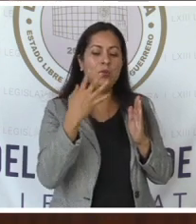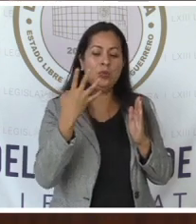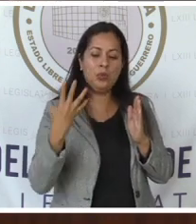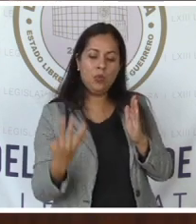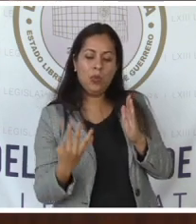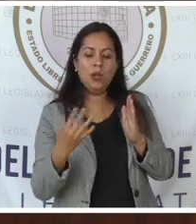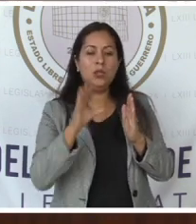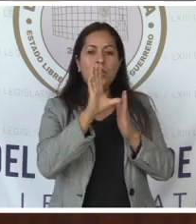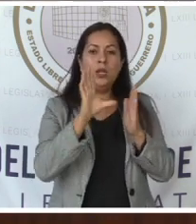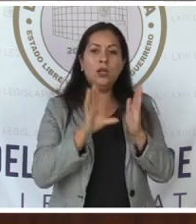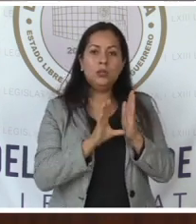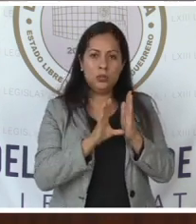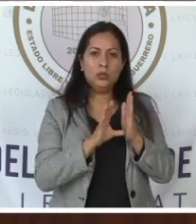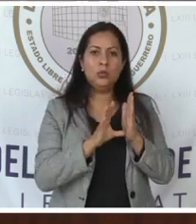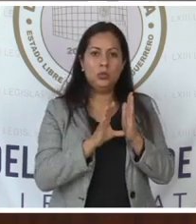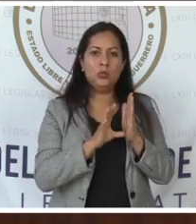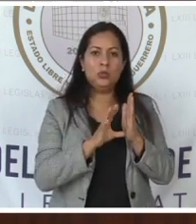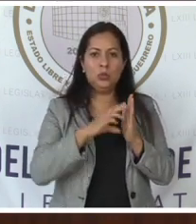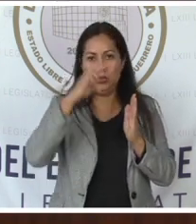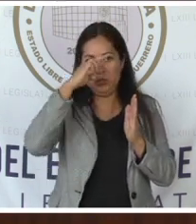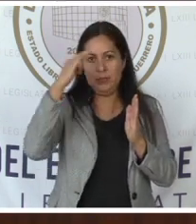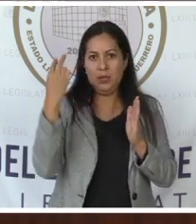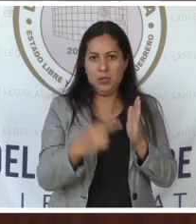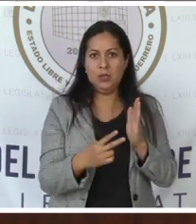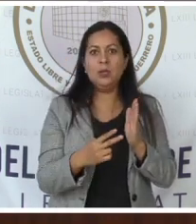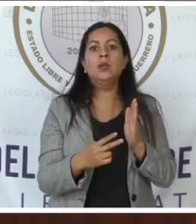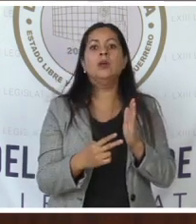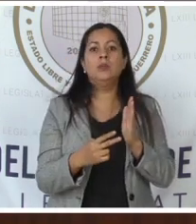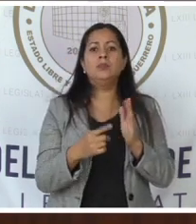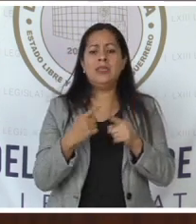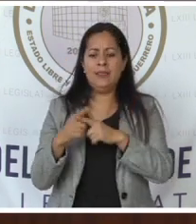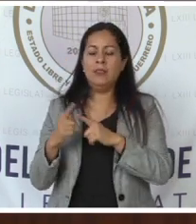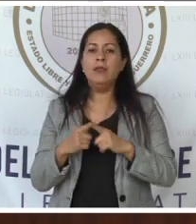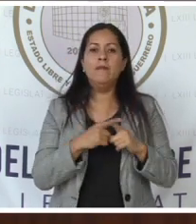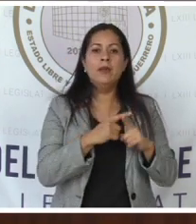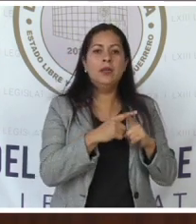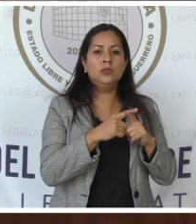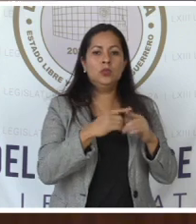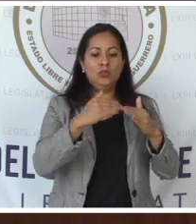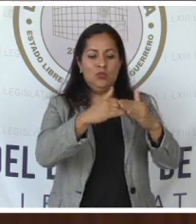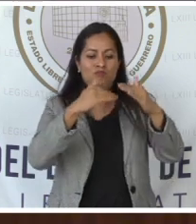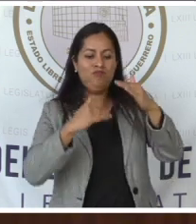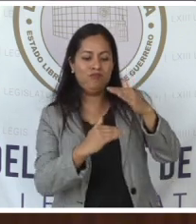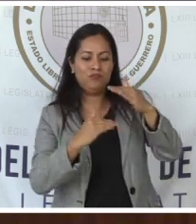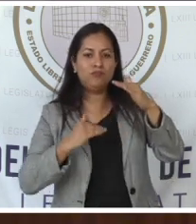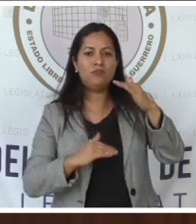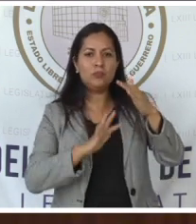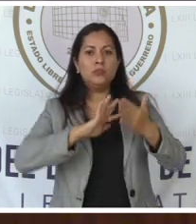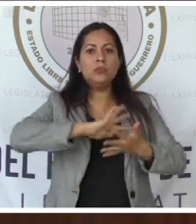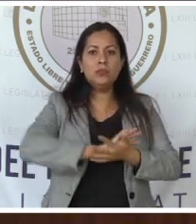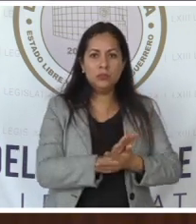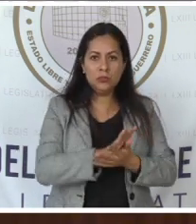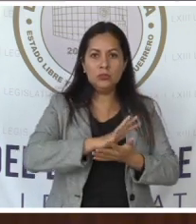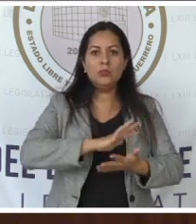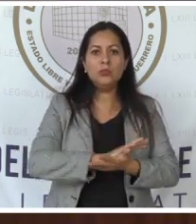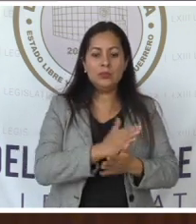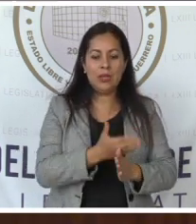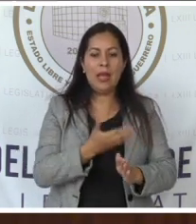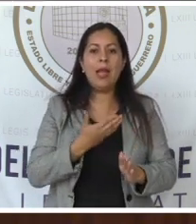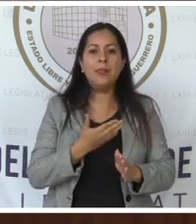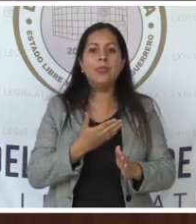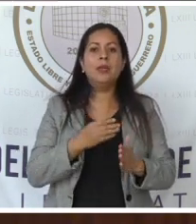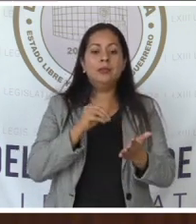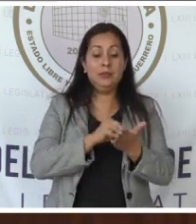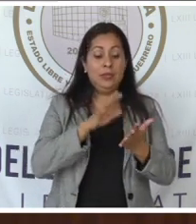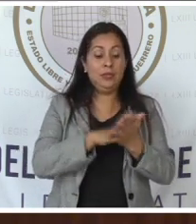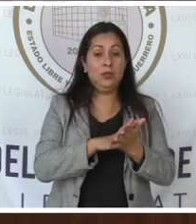la Constitución Política de los Estados Unidos y en diversas cláusulas antidiscriminatorias contenidas en